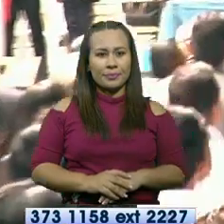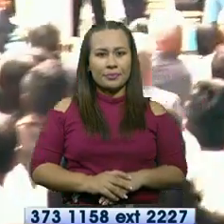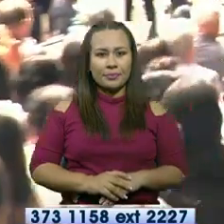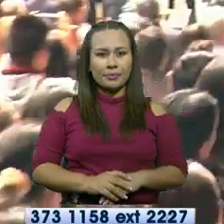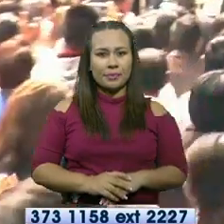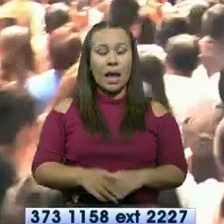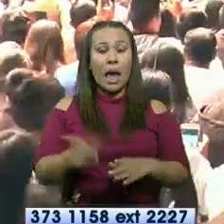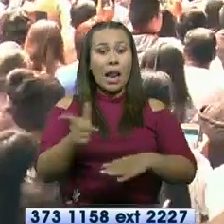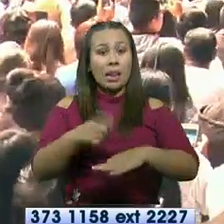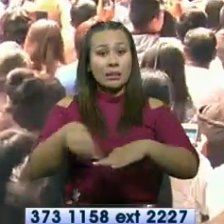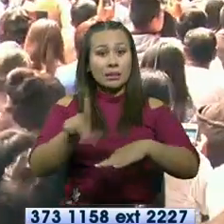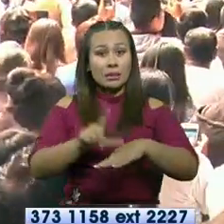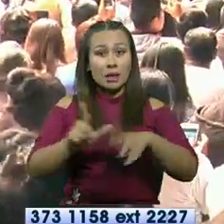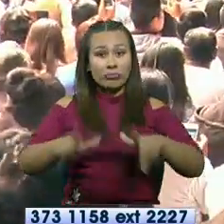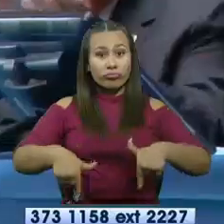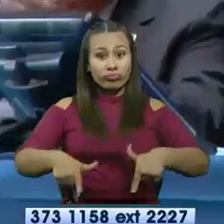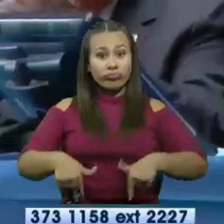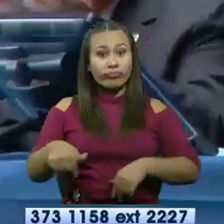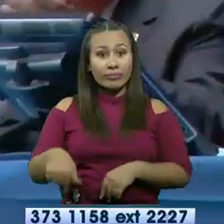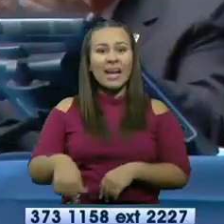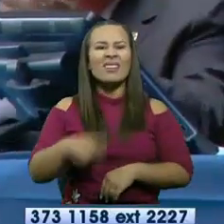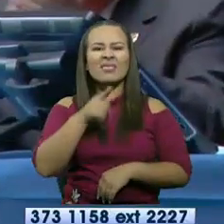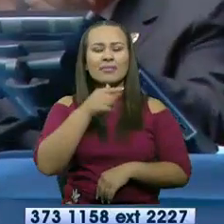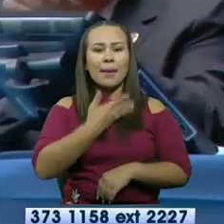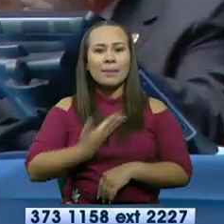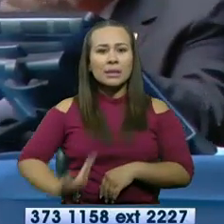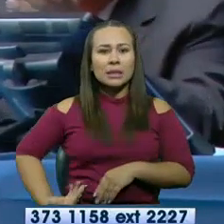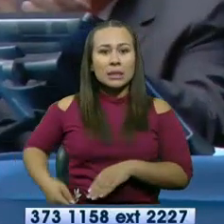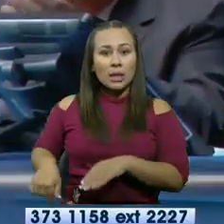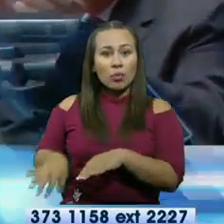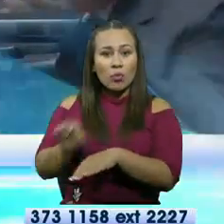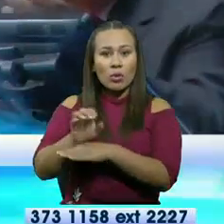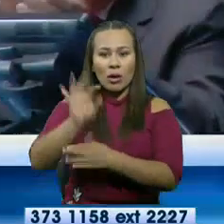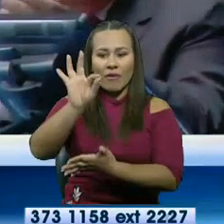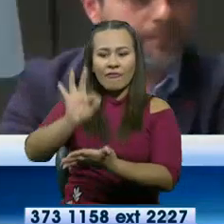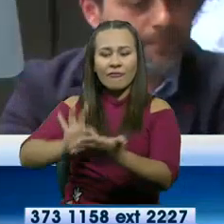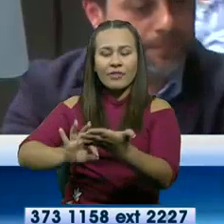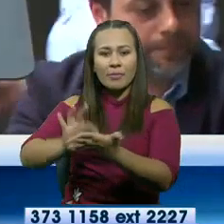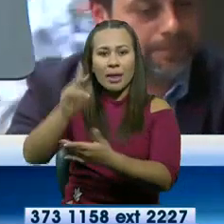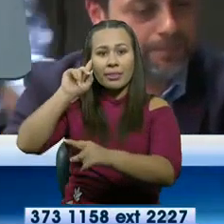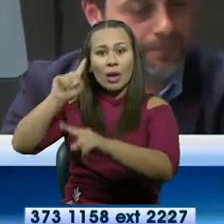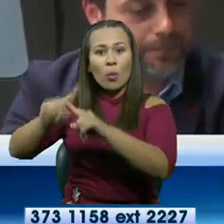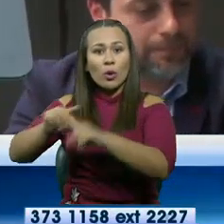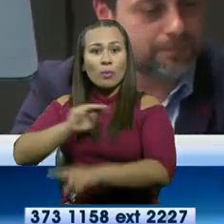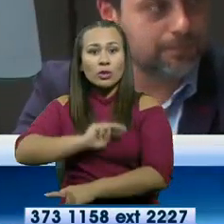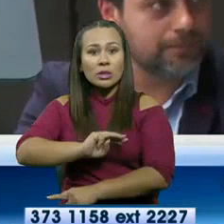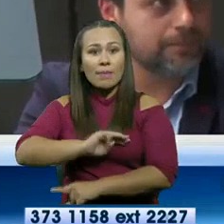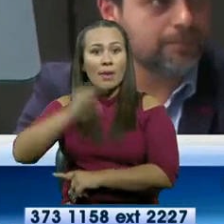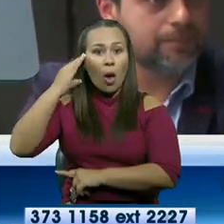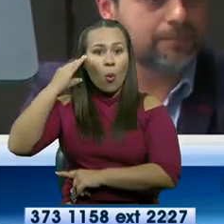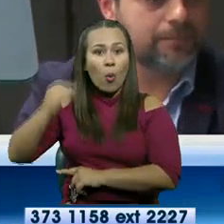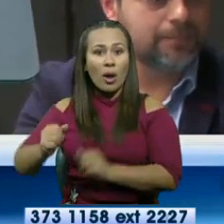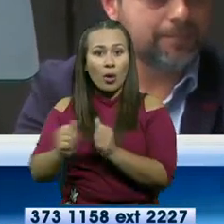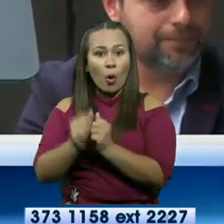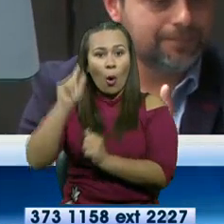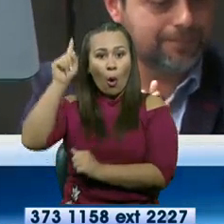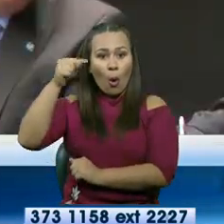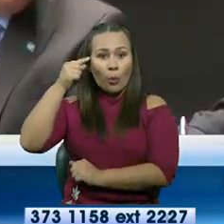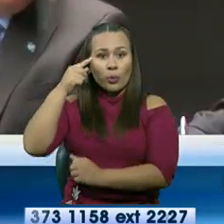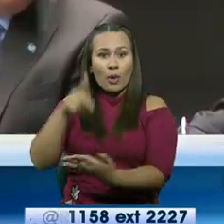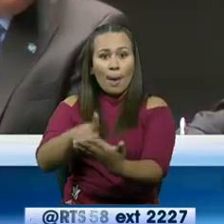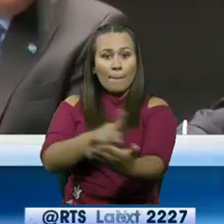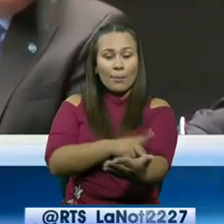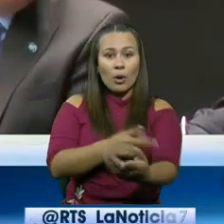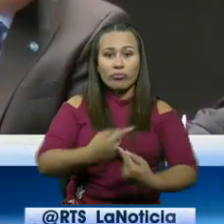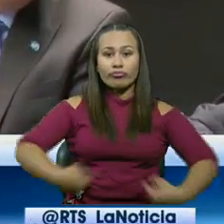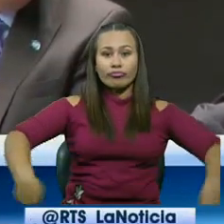El licenciado Lenín Moreno, presidente del Ecuador, participó en la firma del convenio entre la Municipalidad de Cuenca, el Gobierno Nacional y el Programa de las